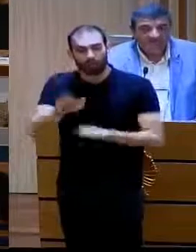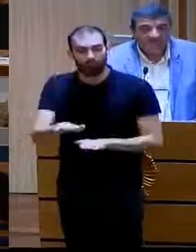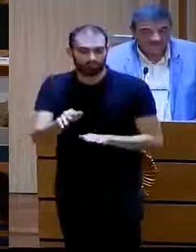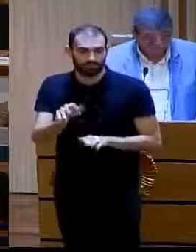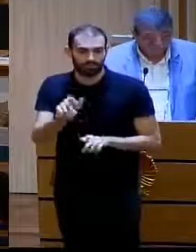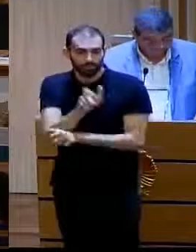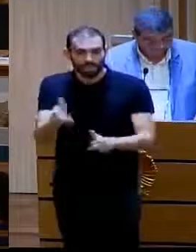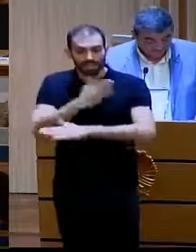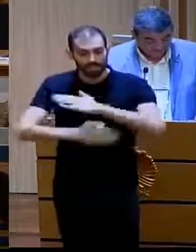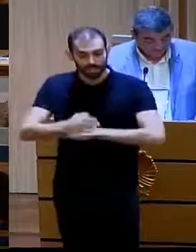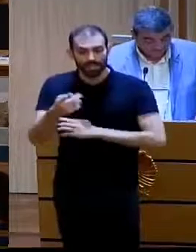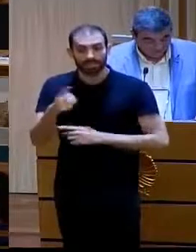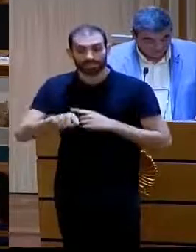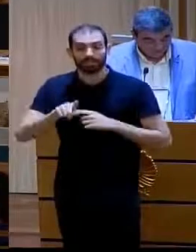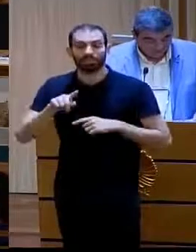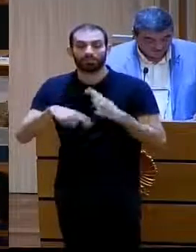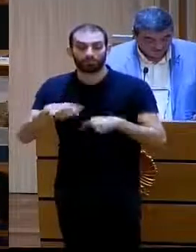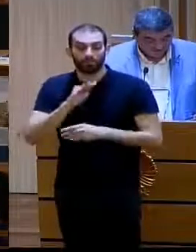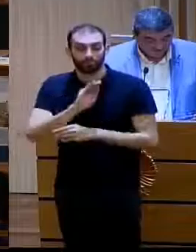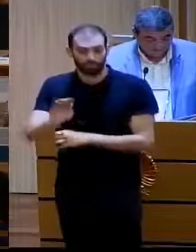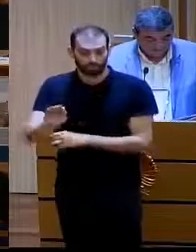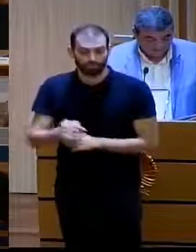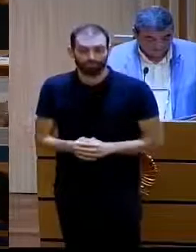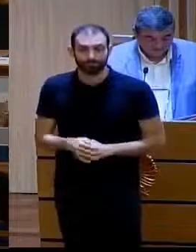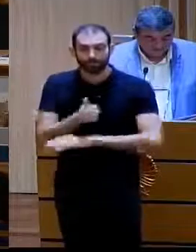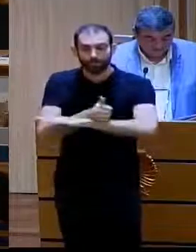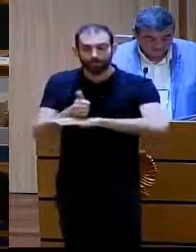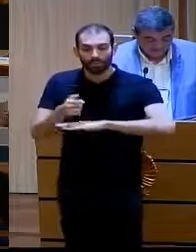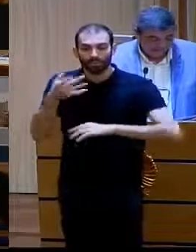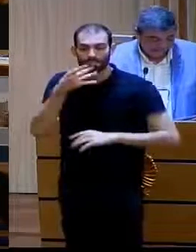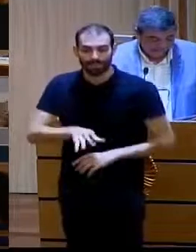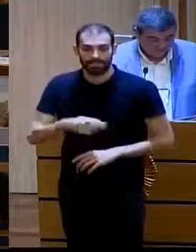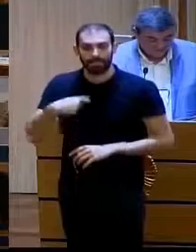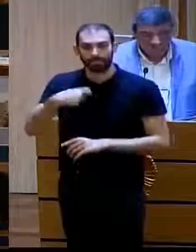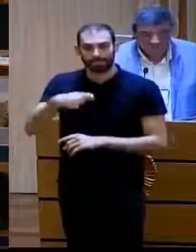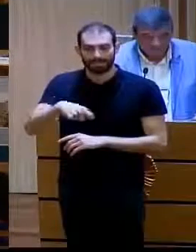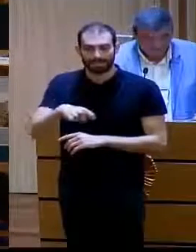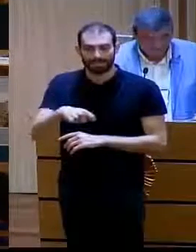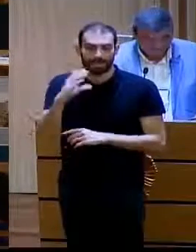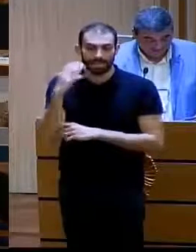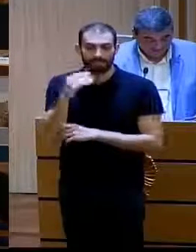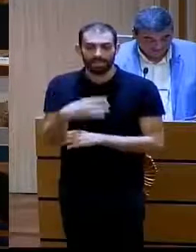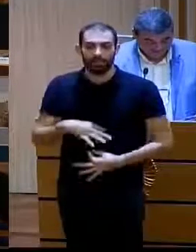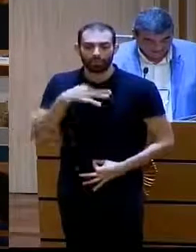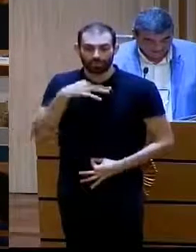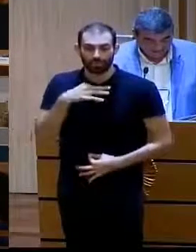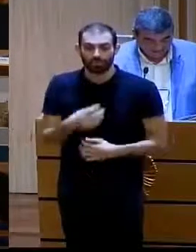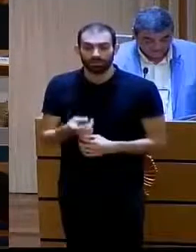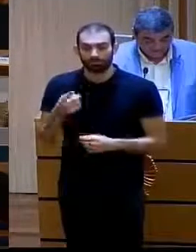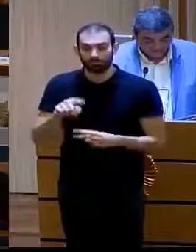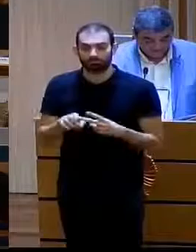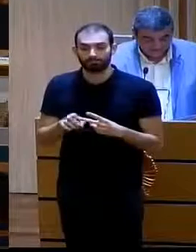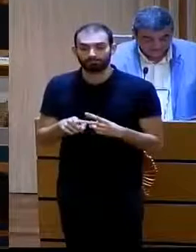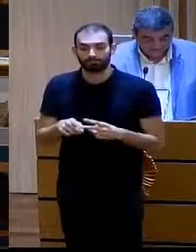El jurado ha estado integrado por el presidente del CERMI, Luis Cayo Pérez Bueno, el vicepresidente Ancho Queiroga, presidente